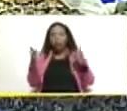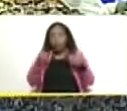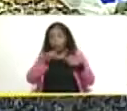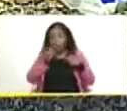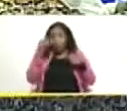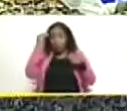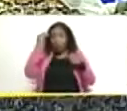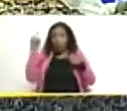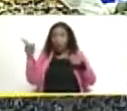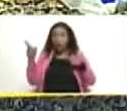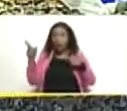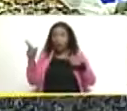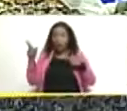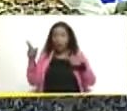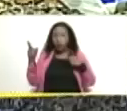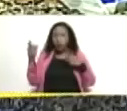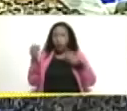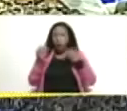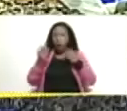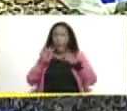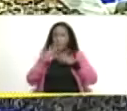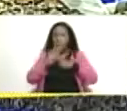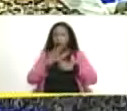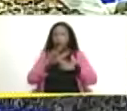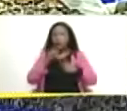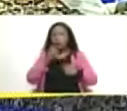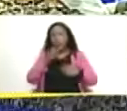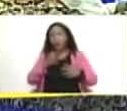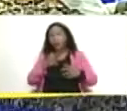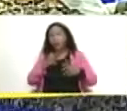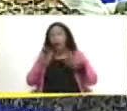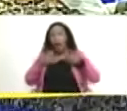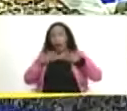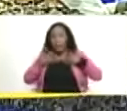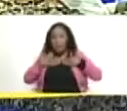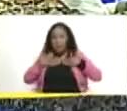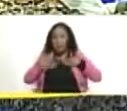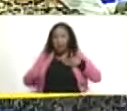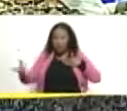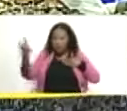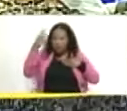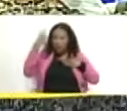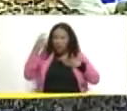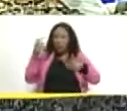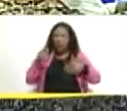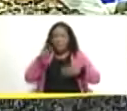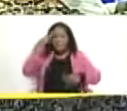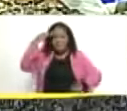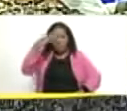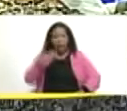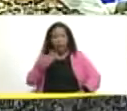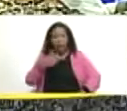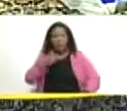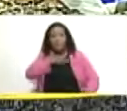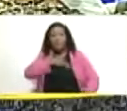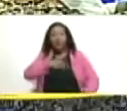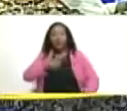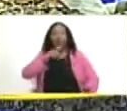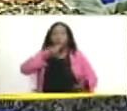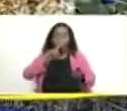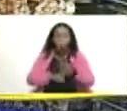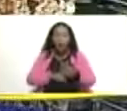ustedes la reacción que él tuvo, pues. Me dijo, bueno, a mí me enseñaron en filas militares que la misión se